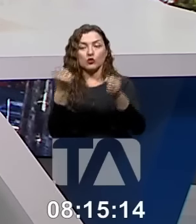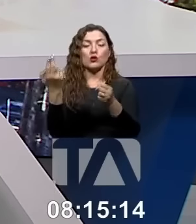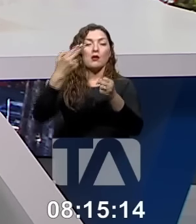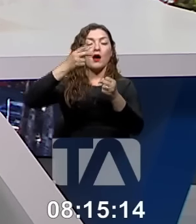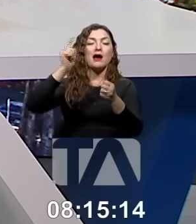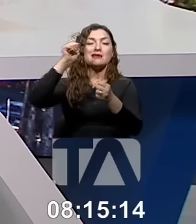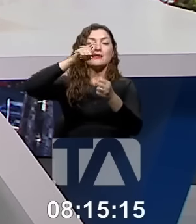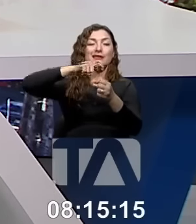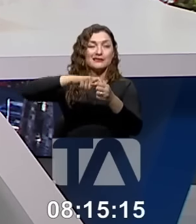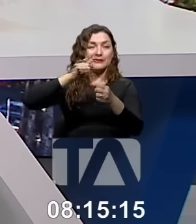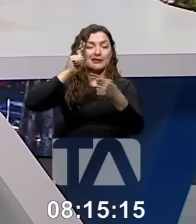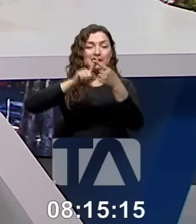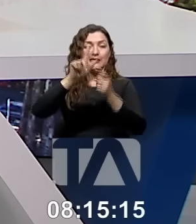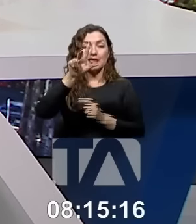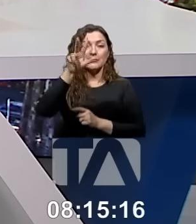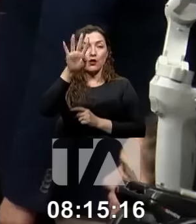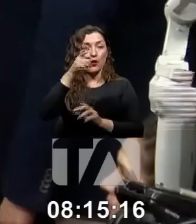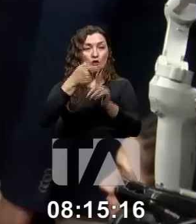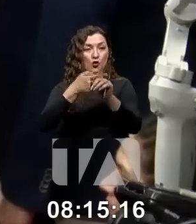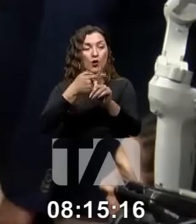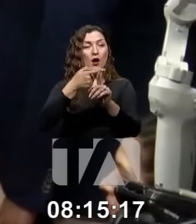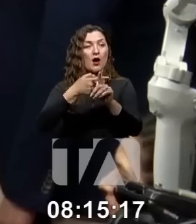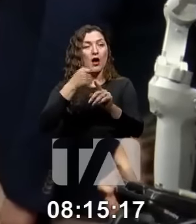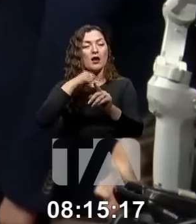la compensación.